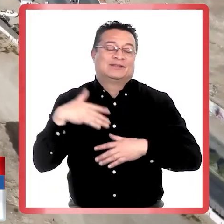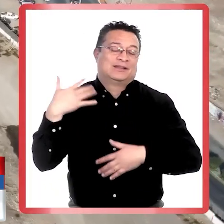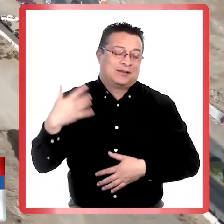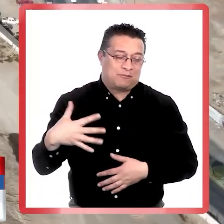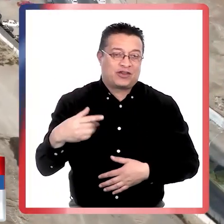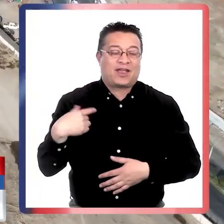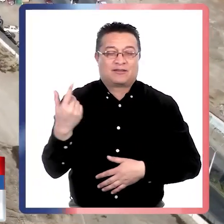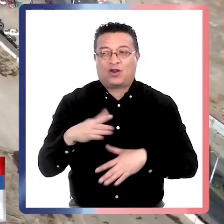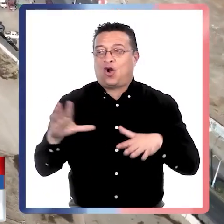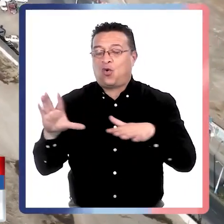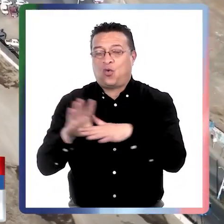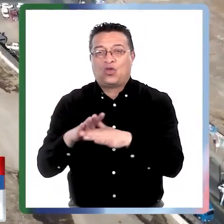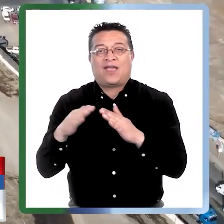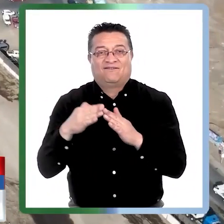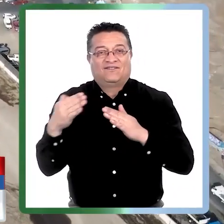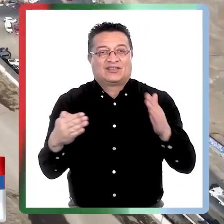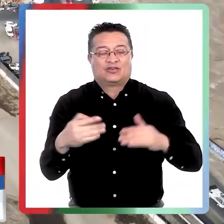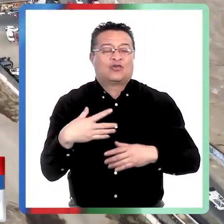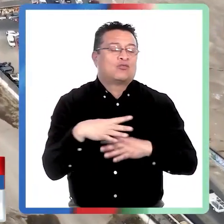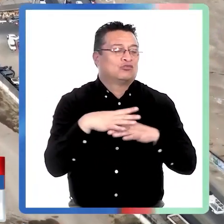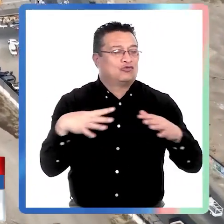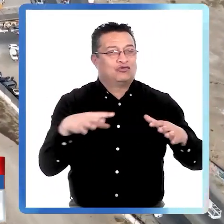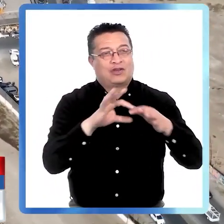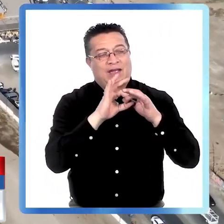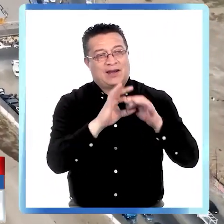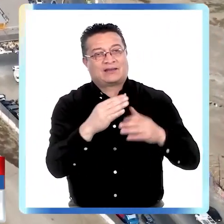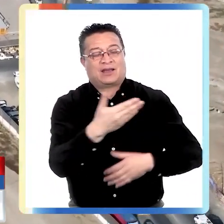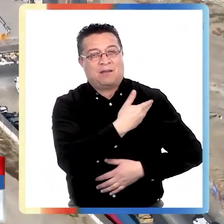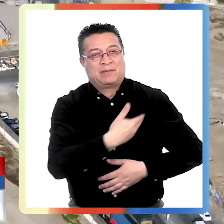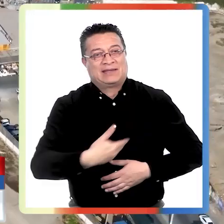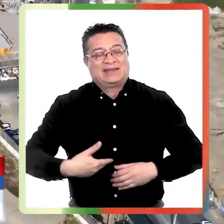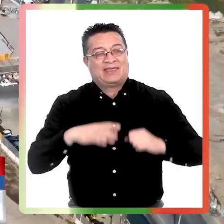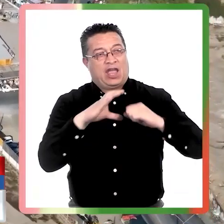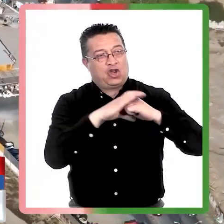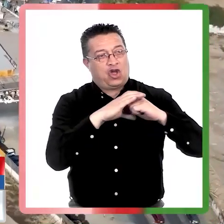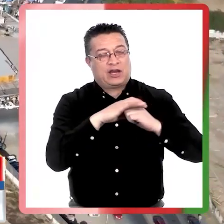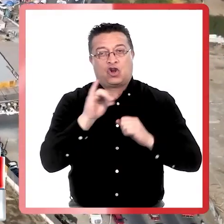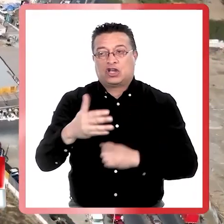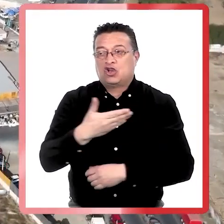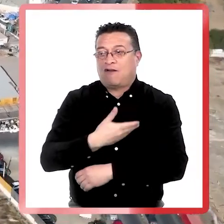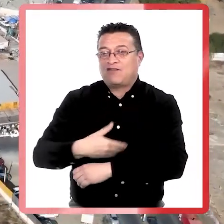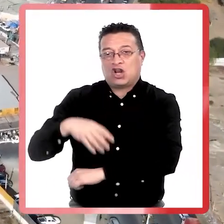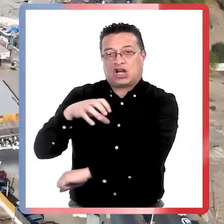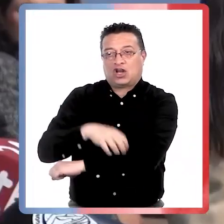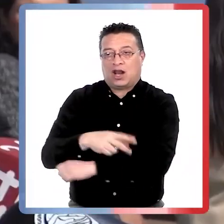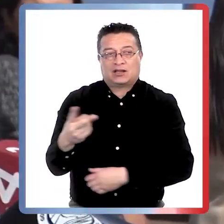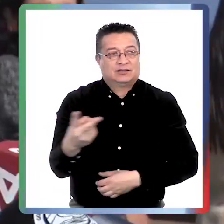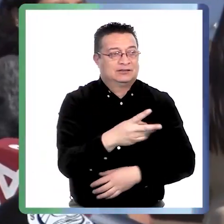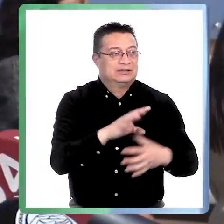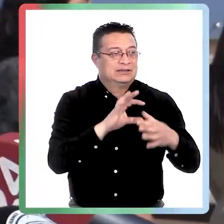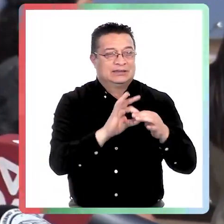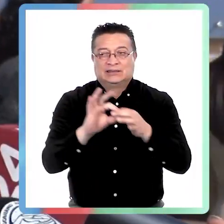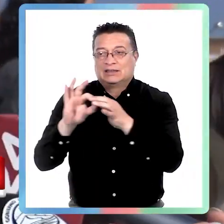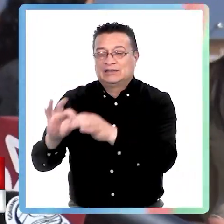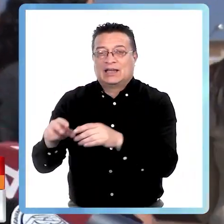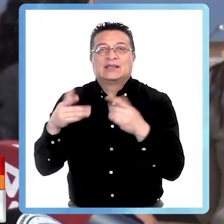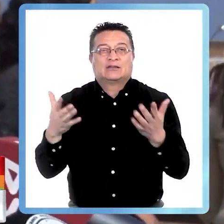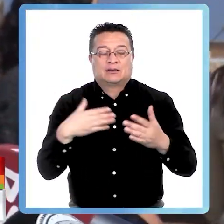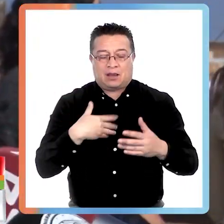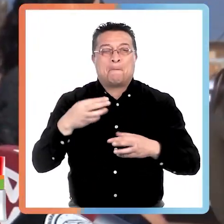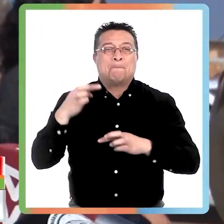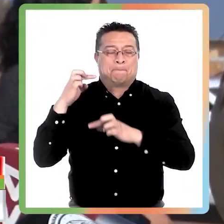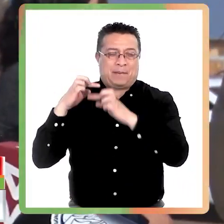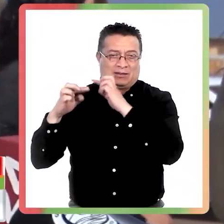historia de nuestra Junta de Vecinos. Honestamente, muy agradecida al presidente de Codelco y al gobierno regional, porque esto es parte de nuestro